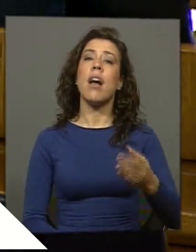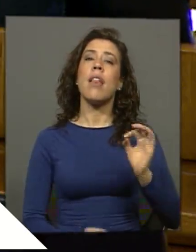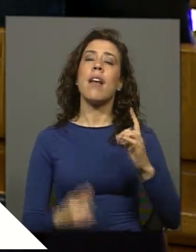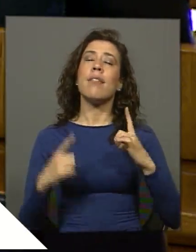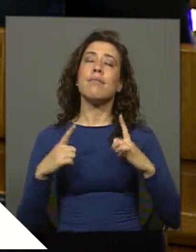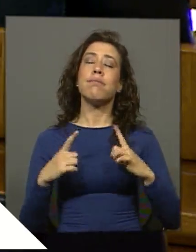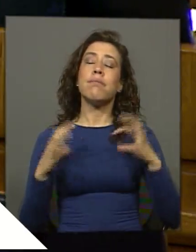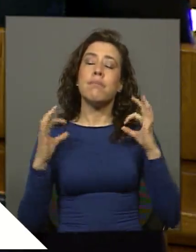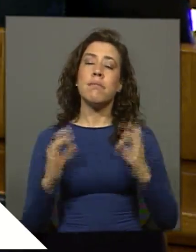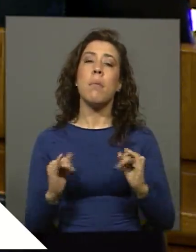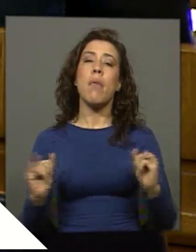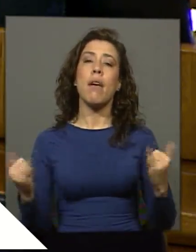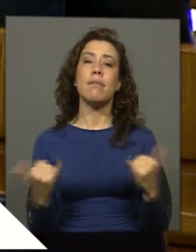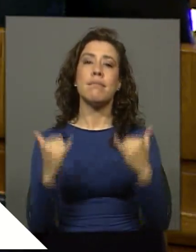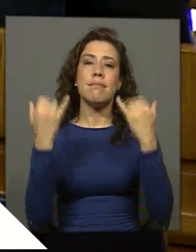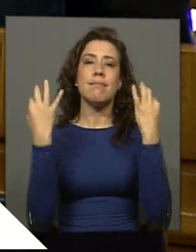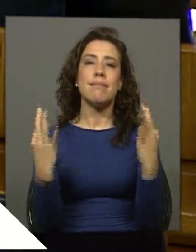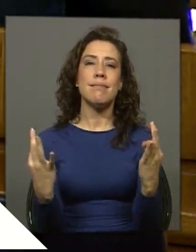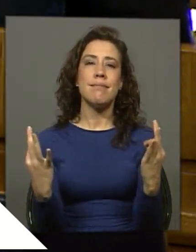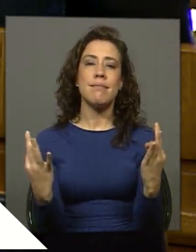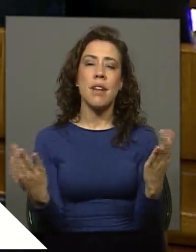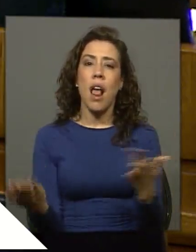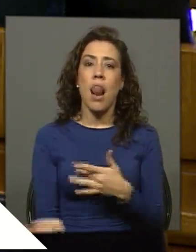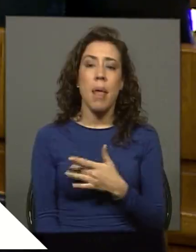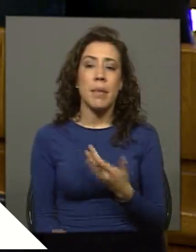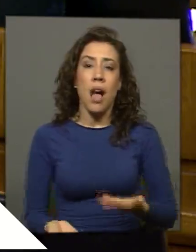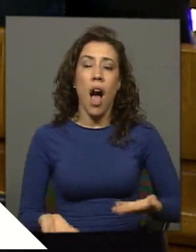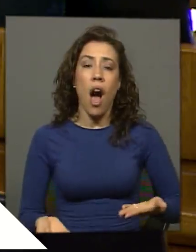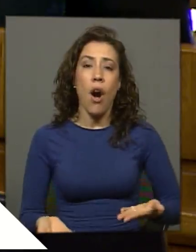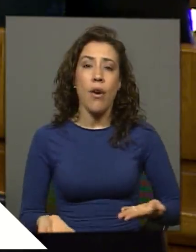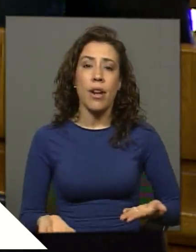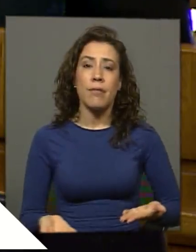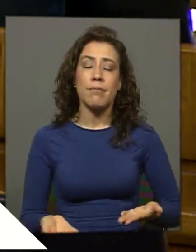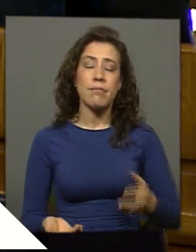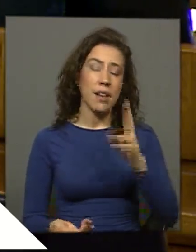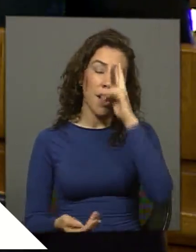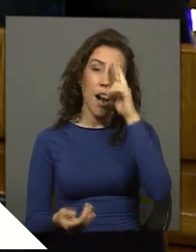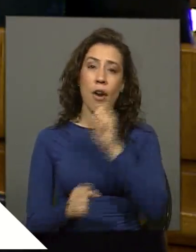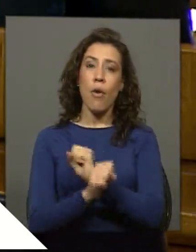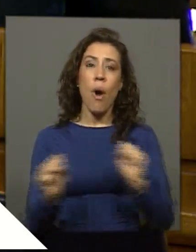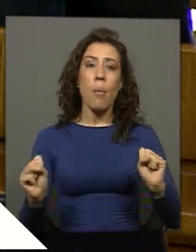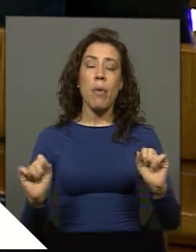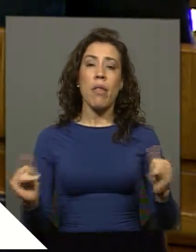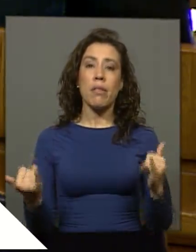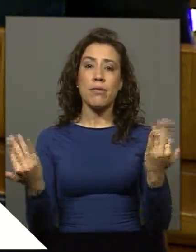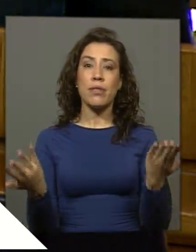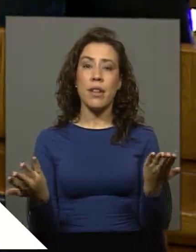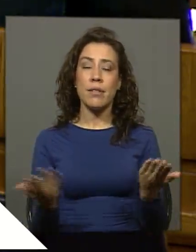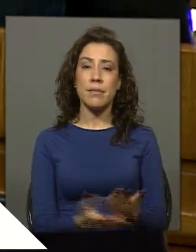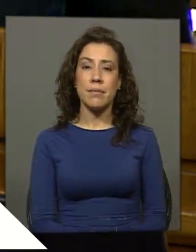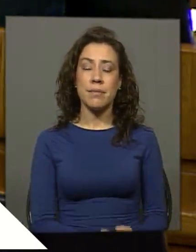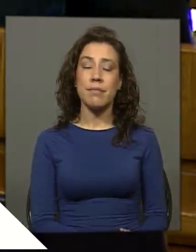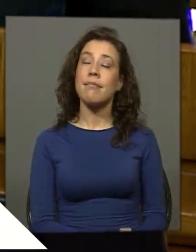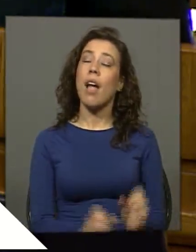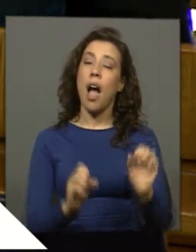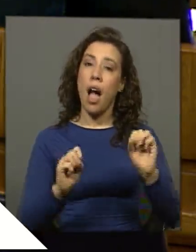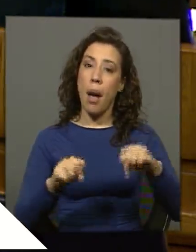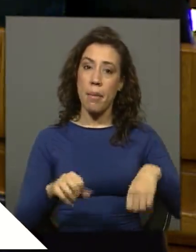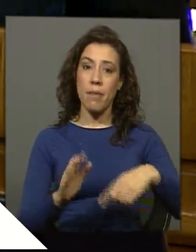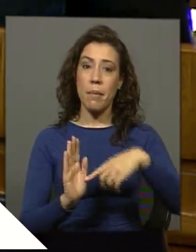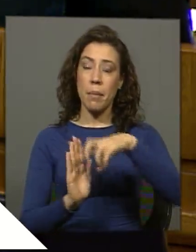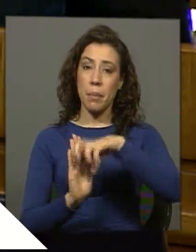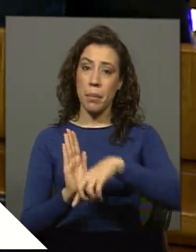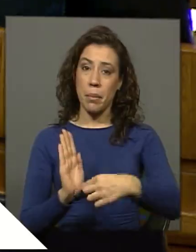tenga júbilo que lamentablemente hoy día resulta una paradoja y una contradicción vamos a aprobar este proyecto